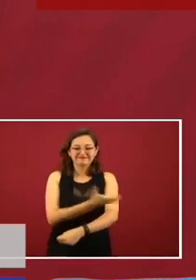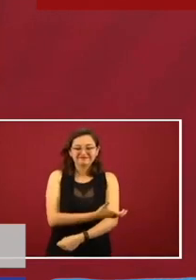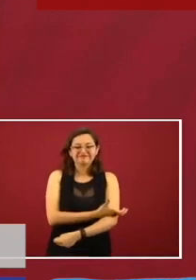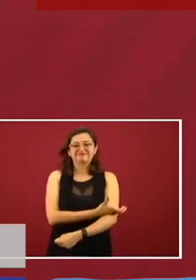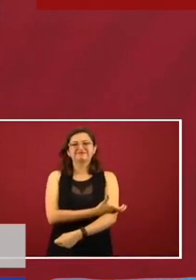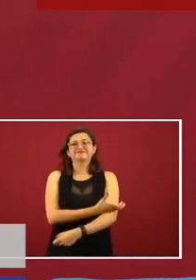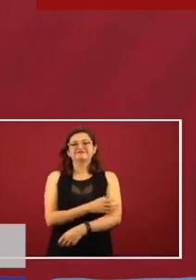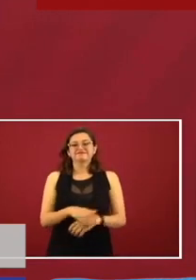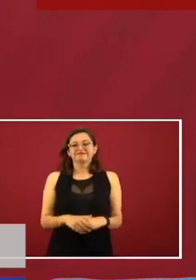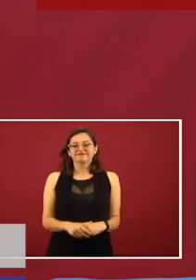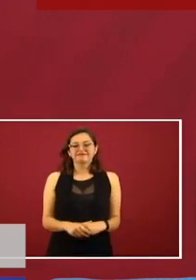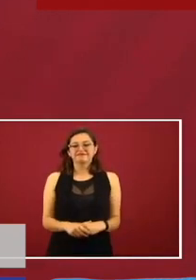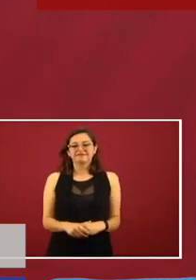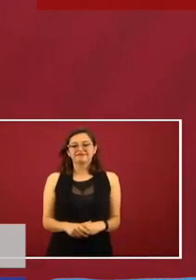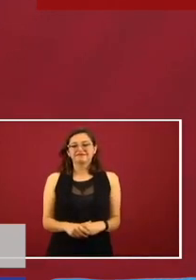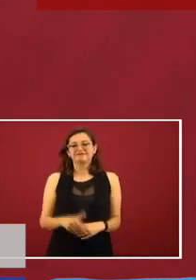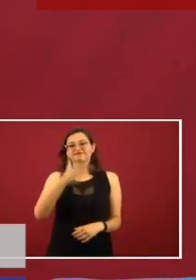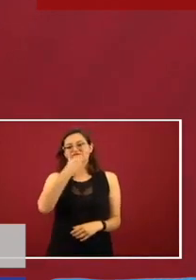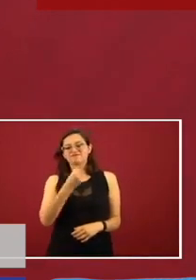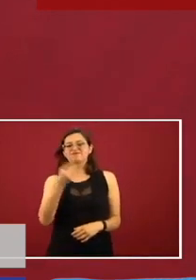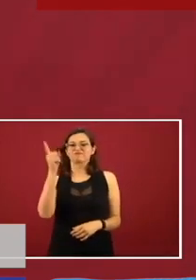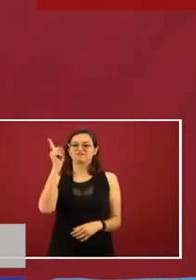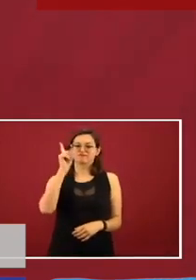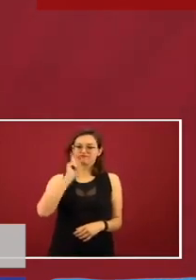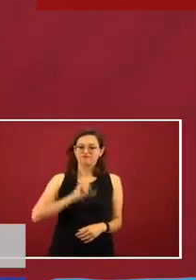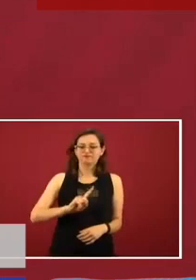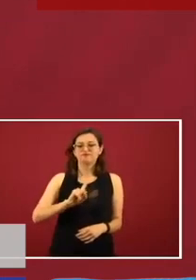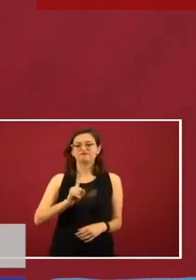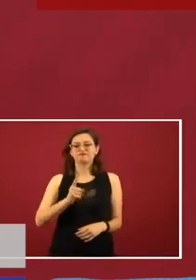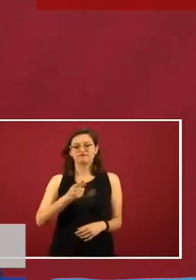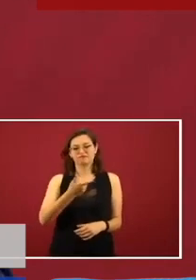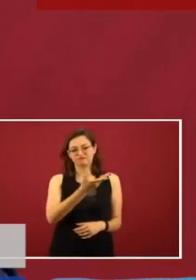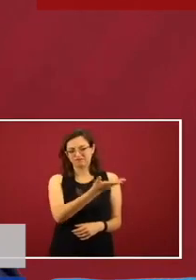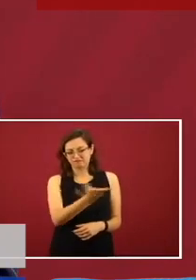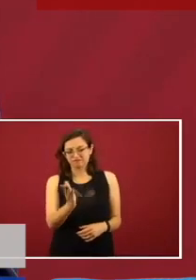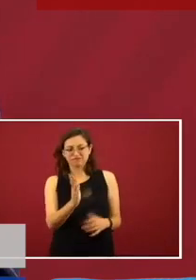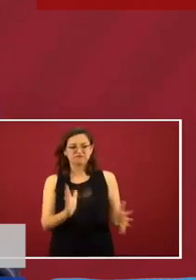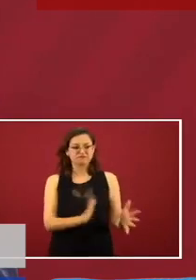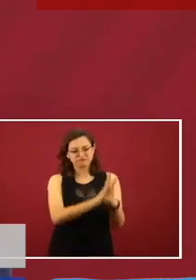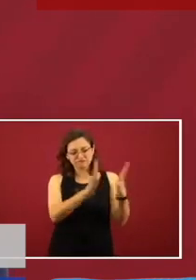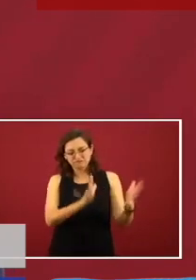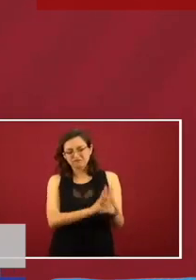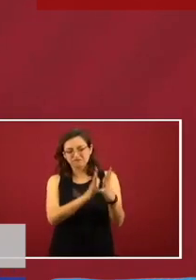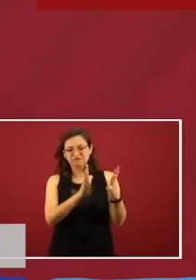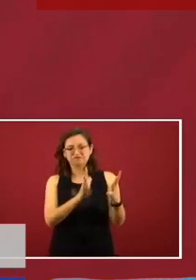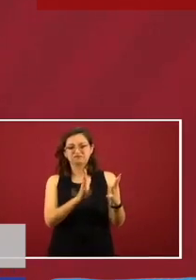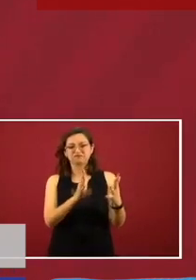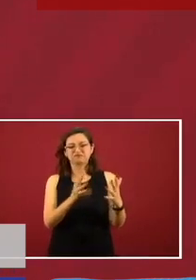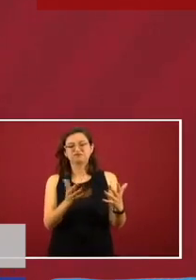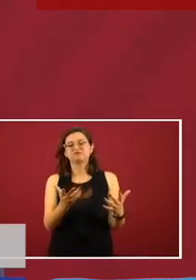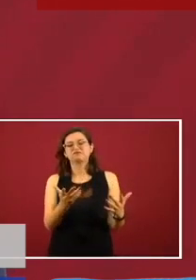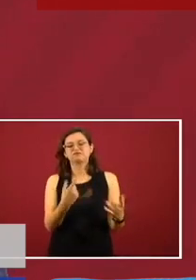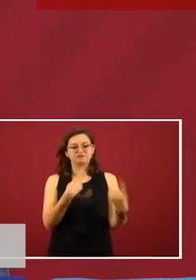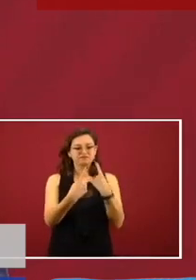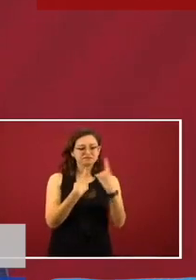que es necesario que la ONU tome el control del comercio del medicamento y equipo para evitar el acaparamiento de las grandes potencias. Finalmente expresó